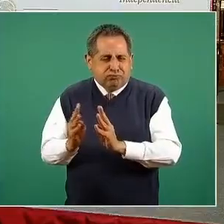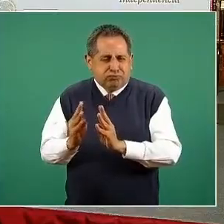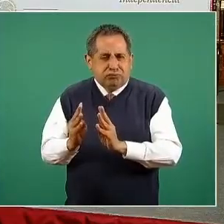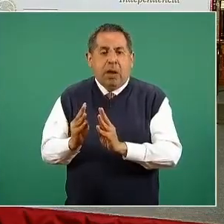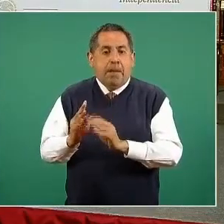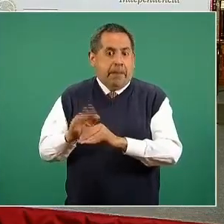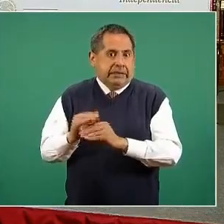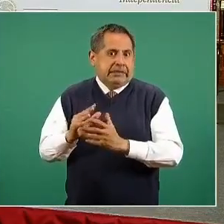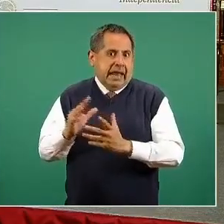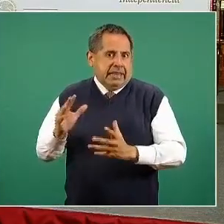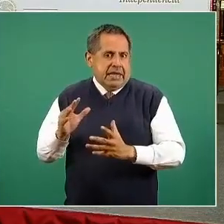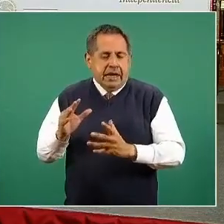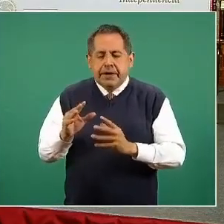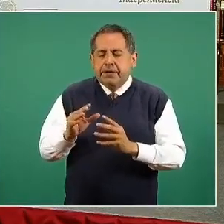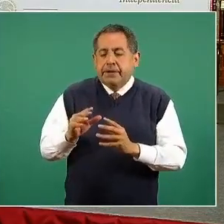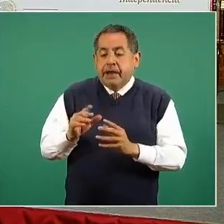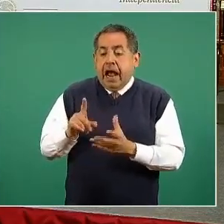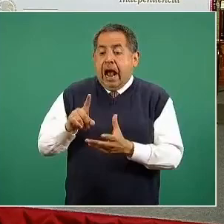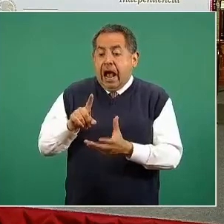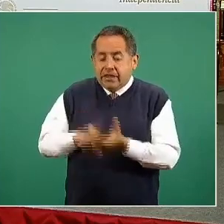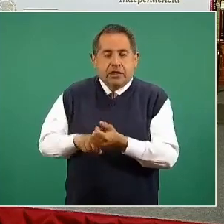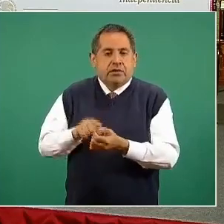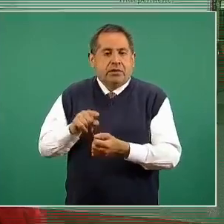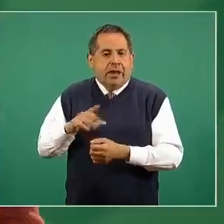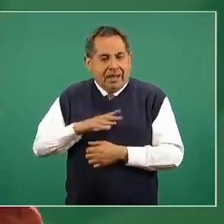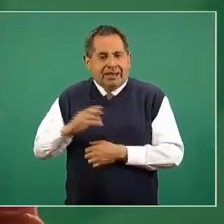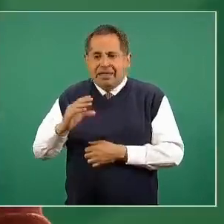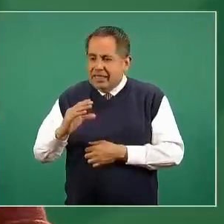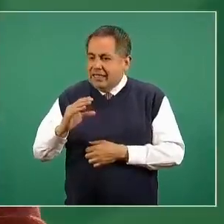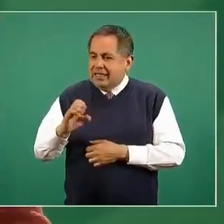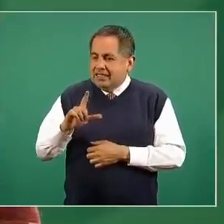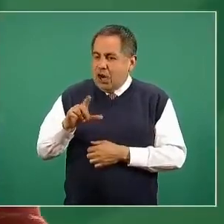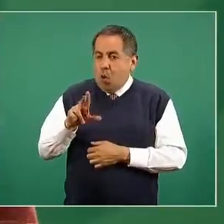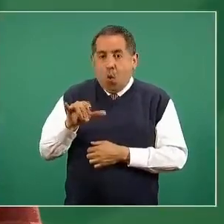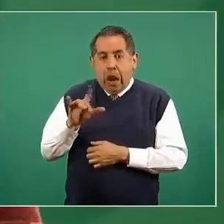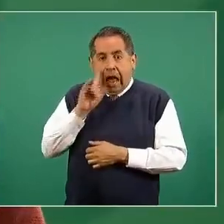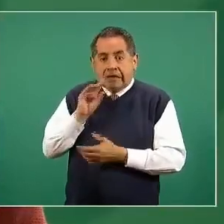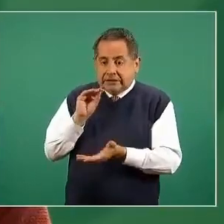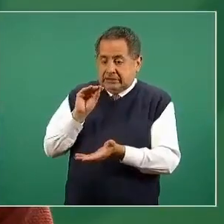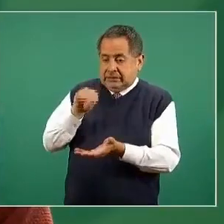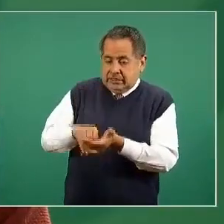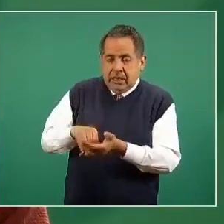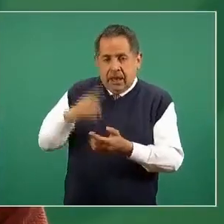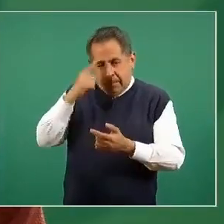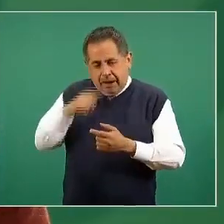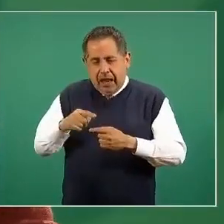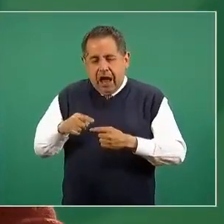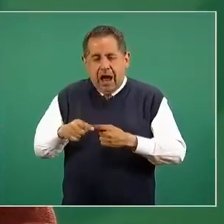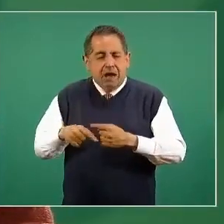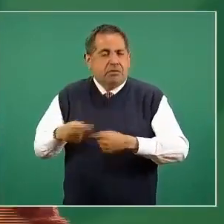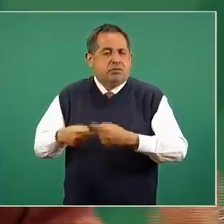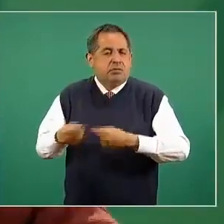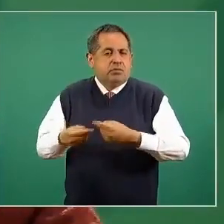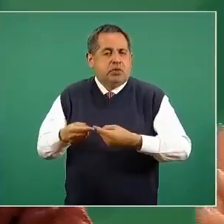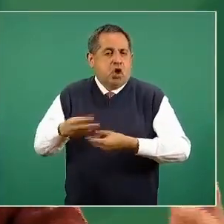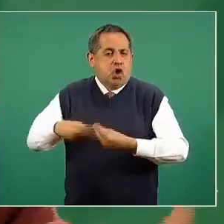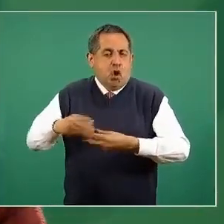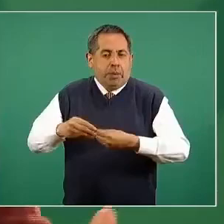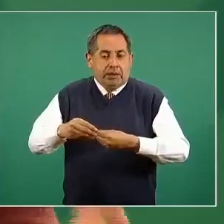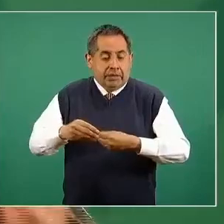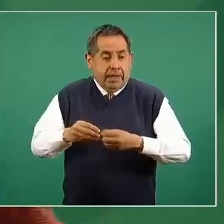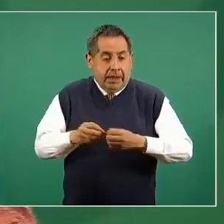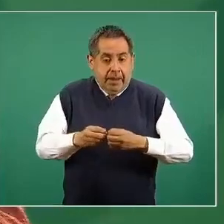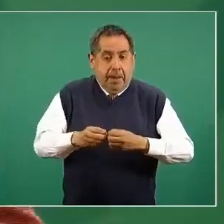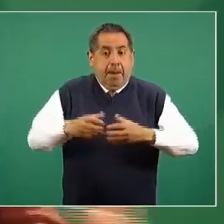controladas y células, unas células específicamente diseñadas para la replicación. Y después ya hay más